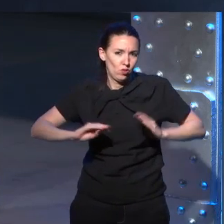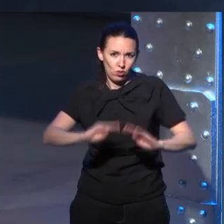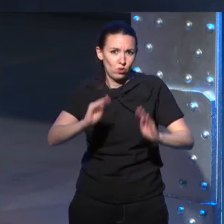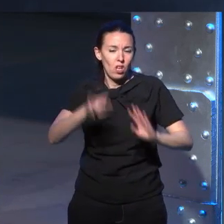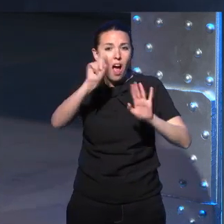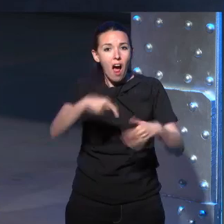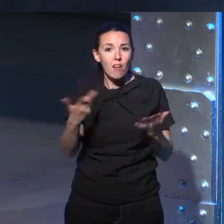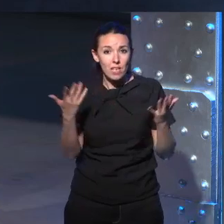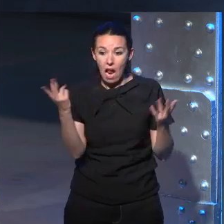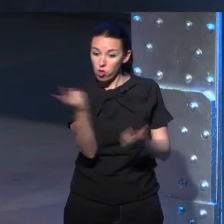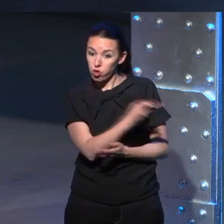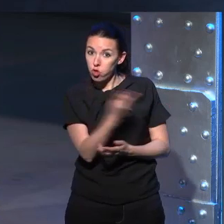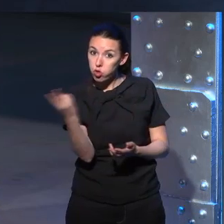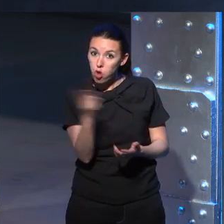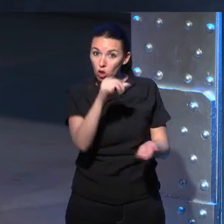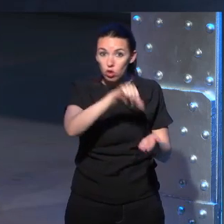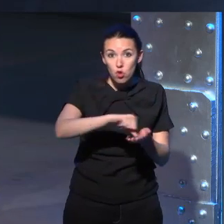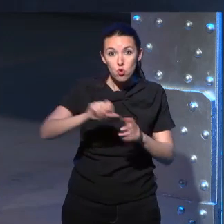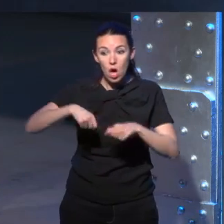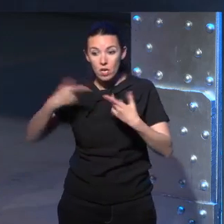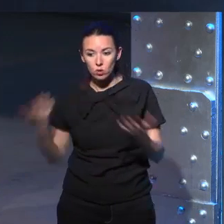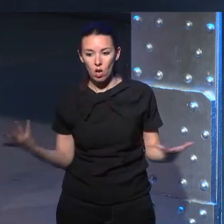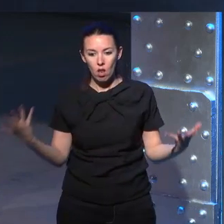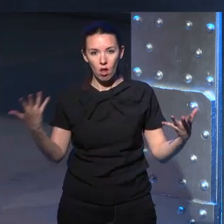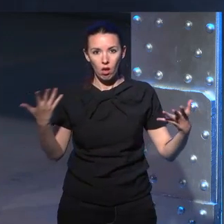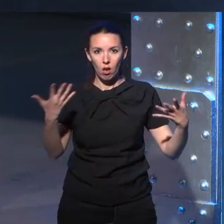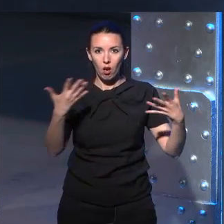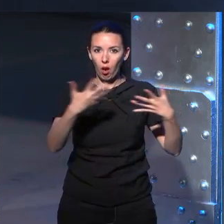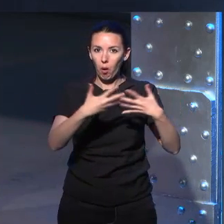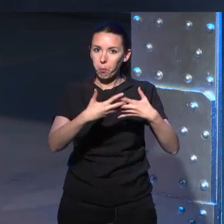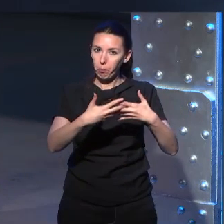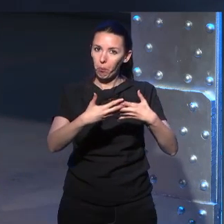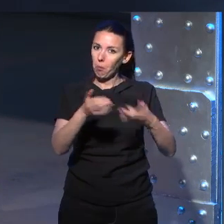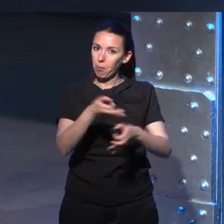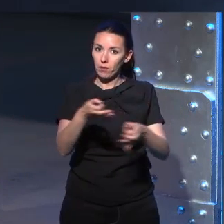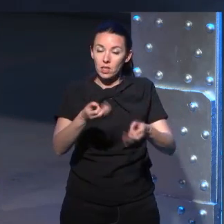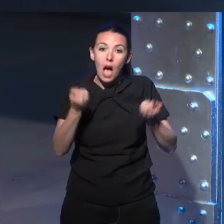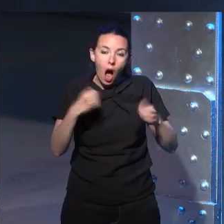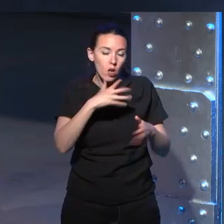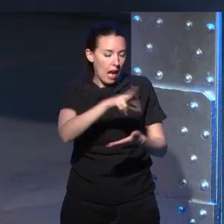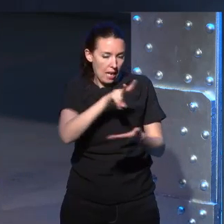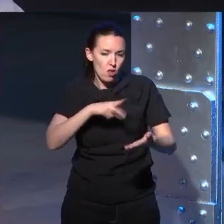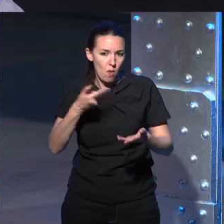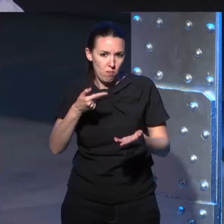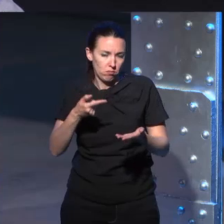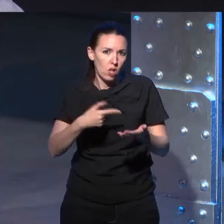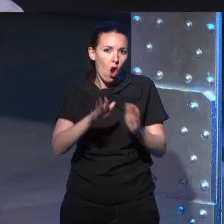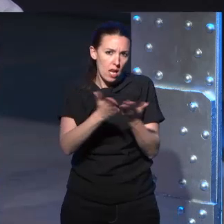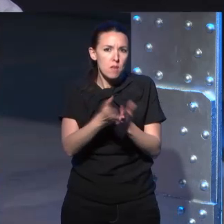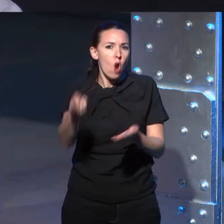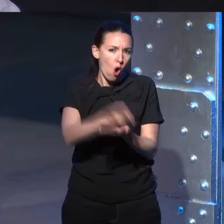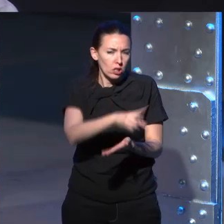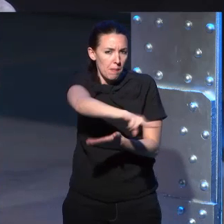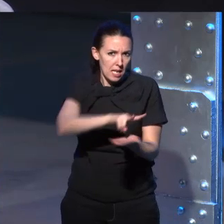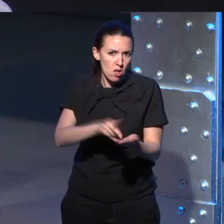en un solo mundo armónico donde todo parece encajar. Aunque ahora que lo he leído para esta charla, lo he releído,